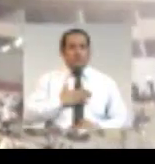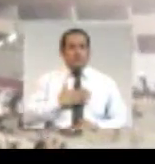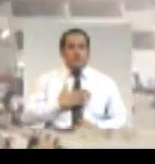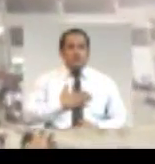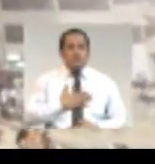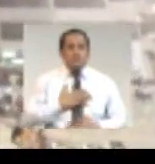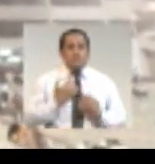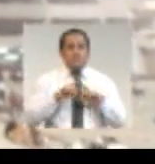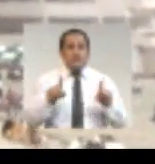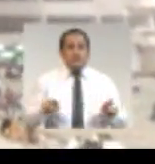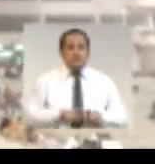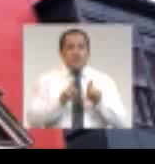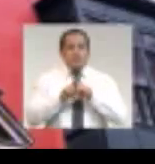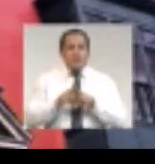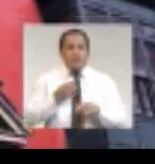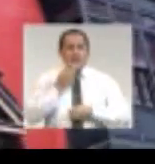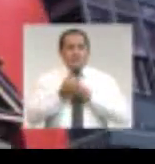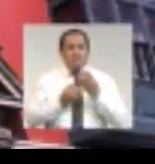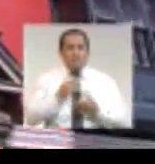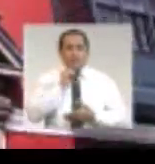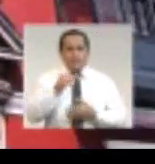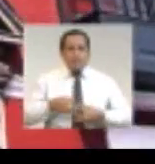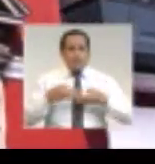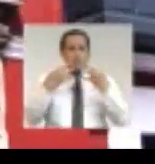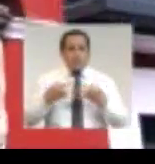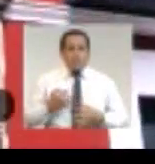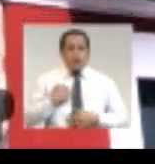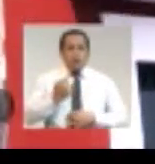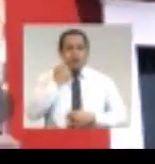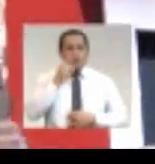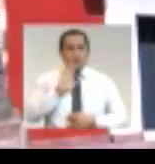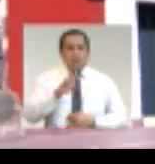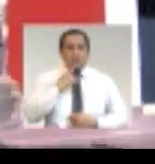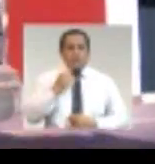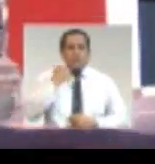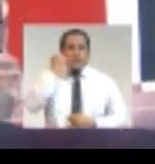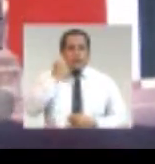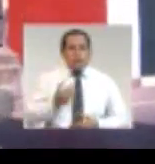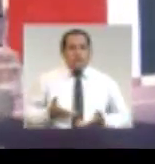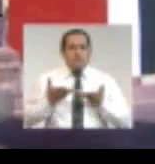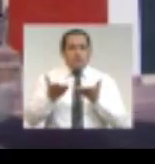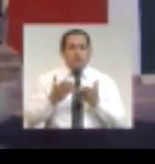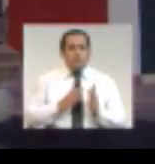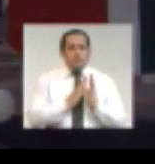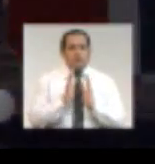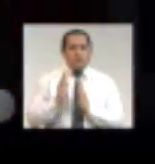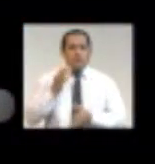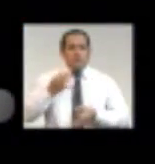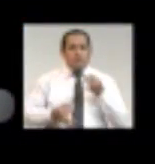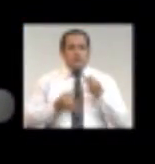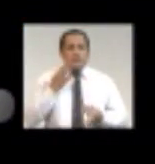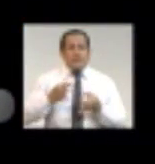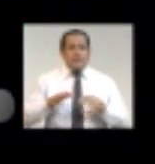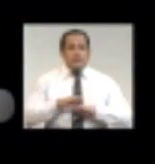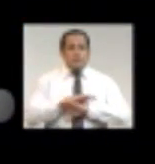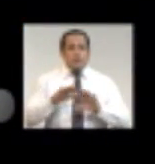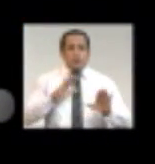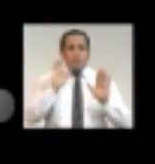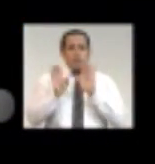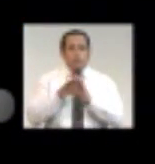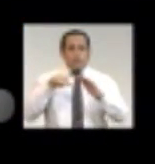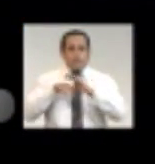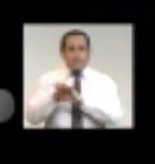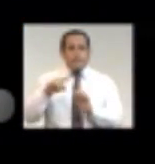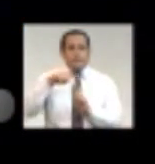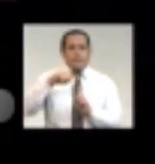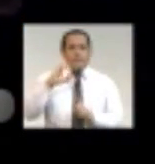propiedad. Sin embargo, la informalidad para reconocerles sus derechos les puso en un proceso judicial que terminó en